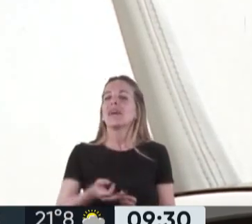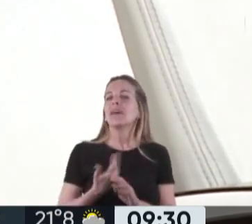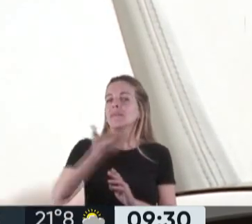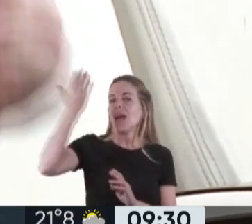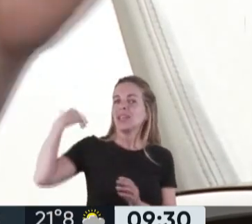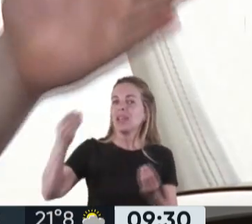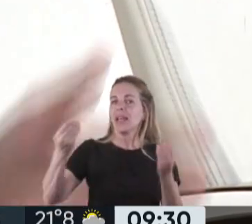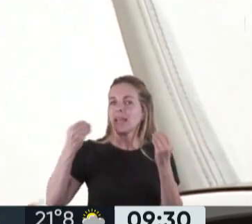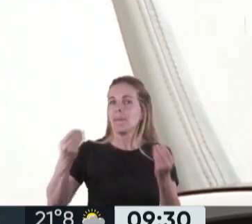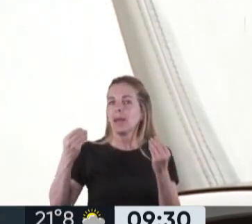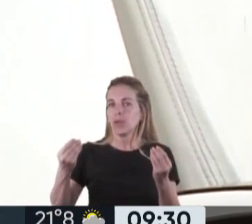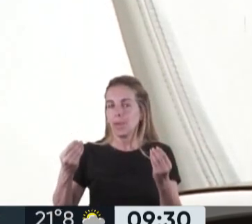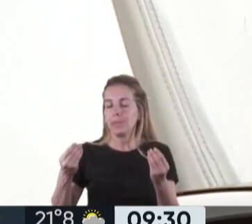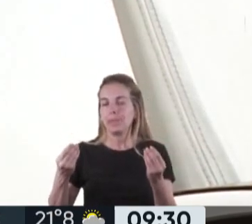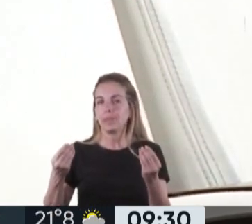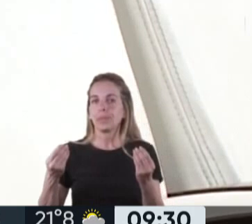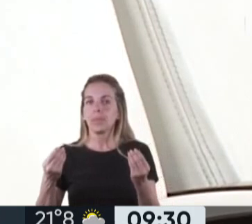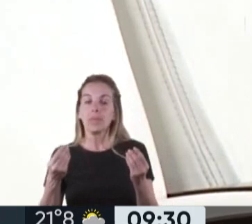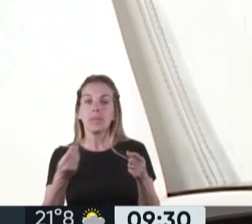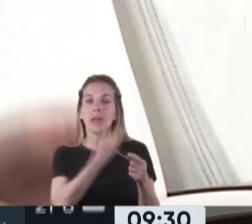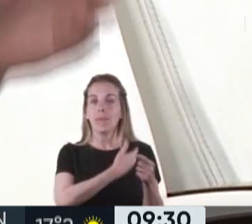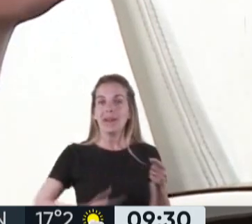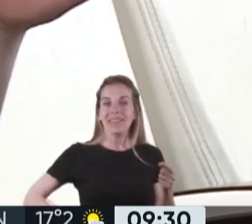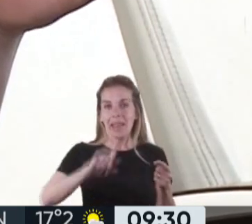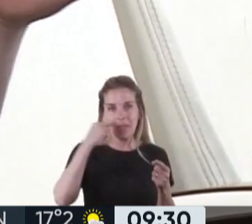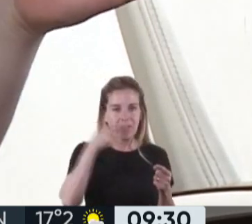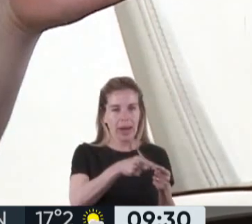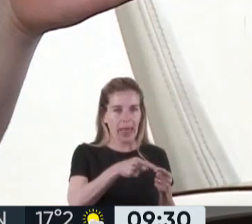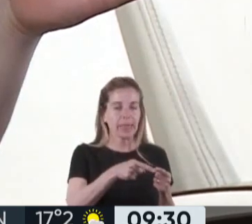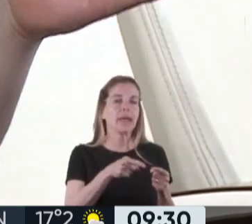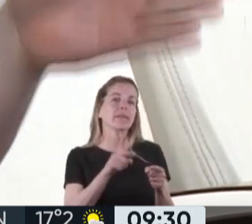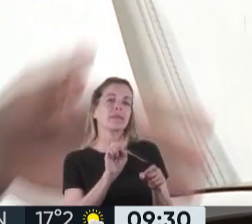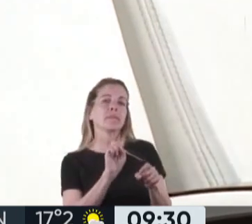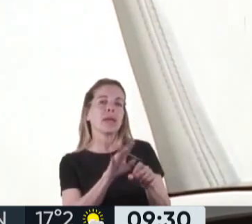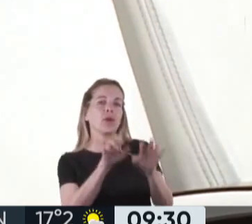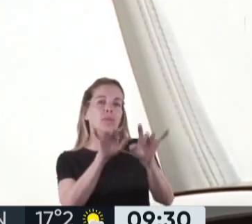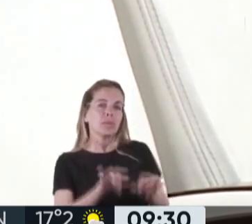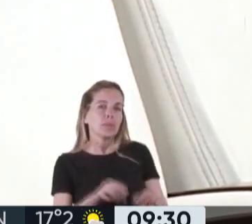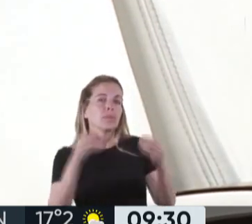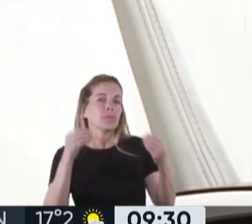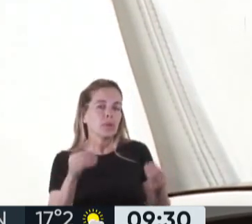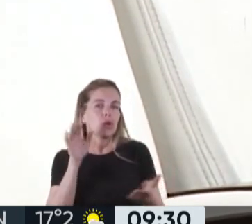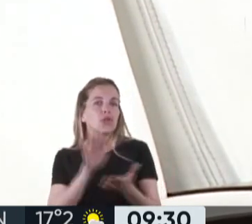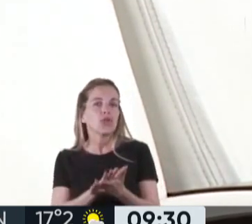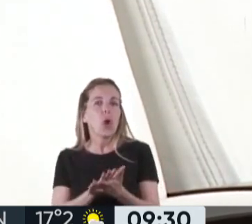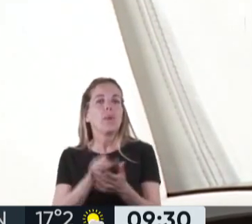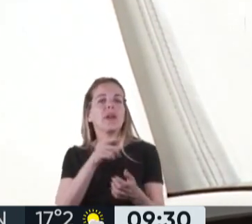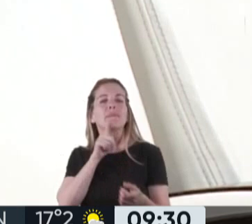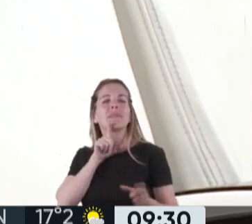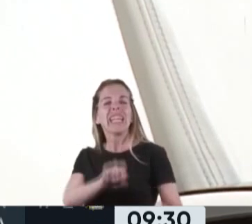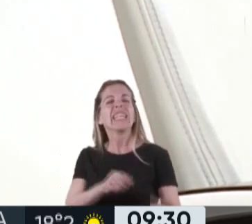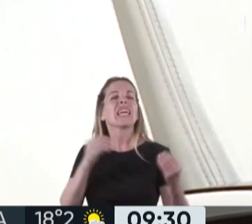se escribieron los mensajes del presidente de la Nación sobre las liberaciones que hubo del Grupo